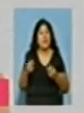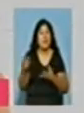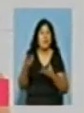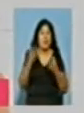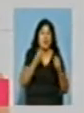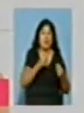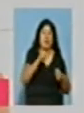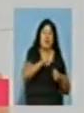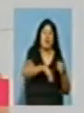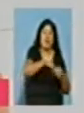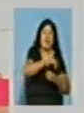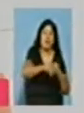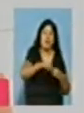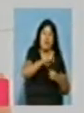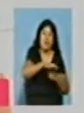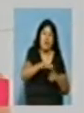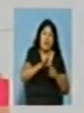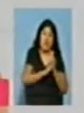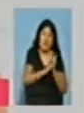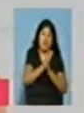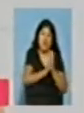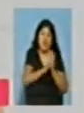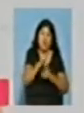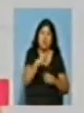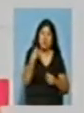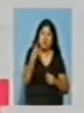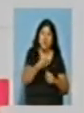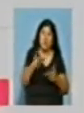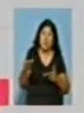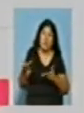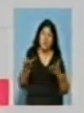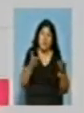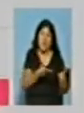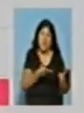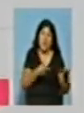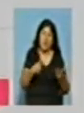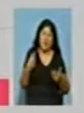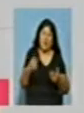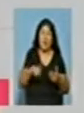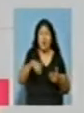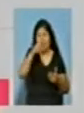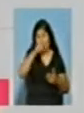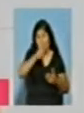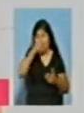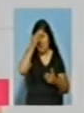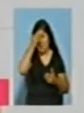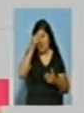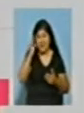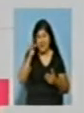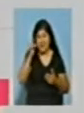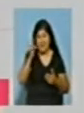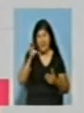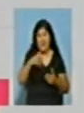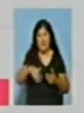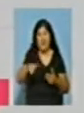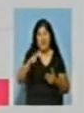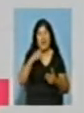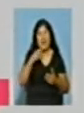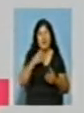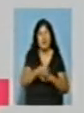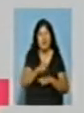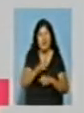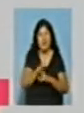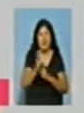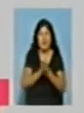las familias damnificadas de La Esperanza. Están todos invitados el domingo 15 de diciembre. La entrada es